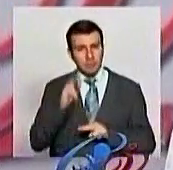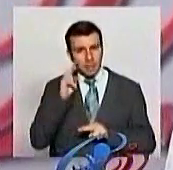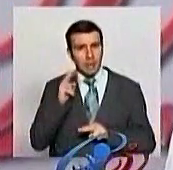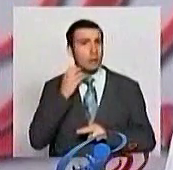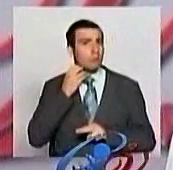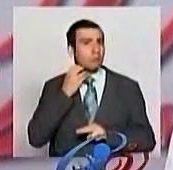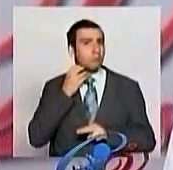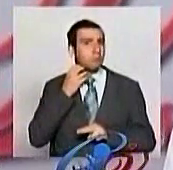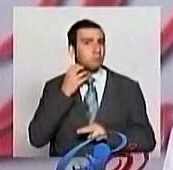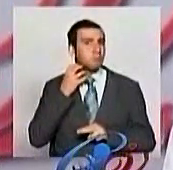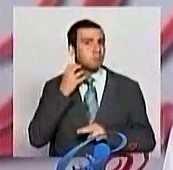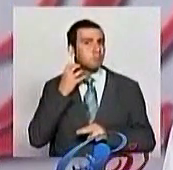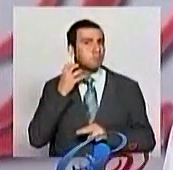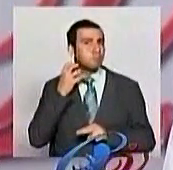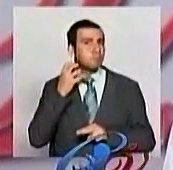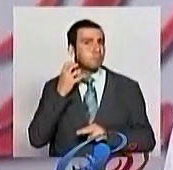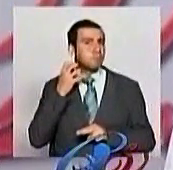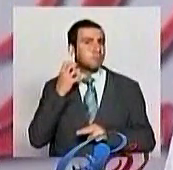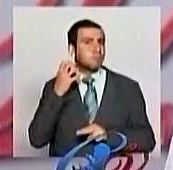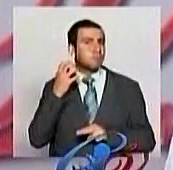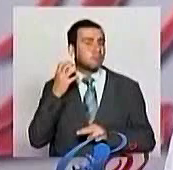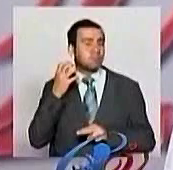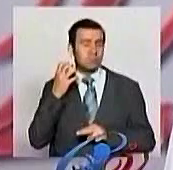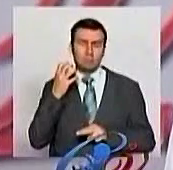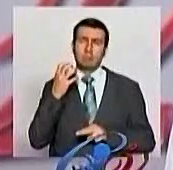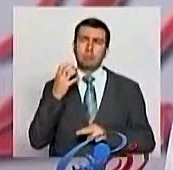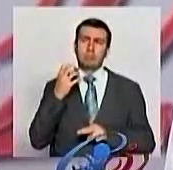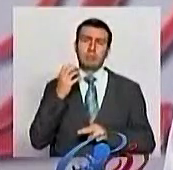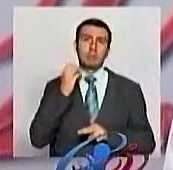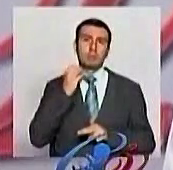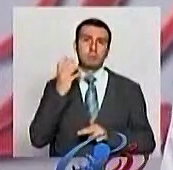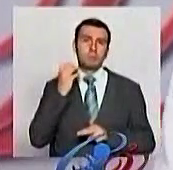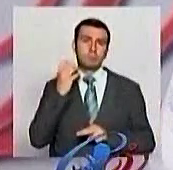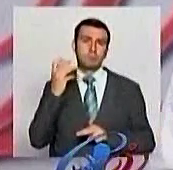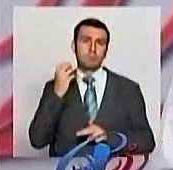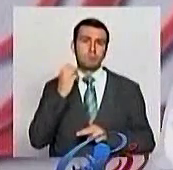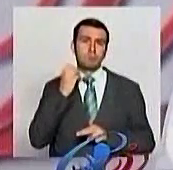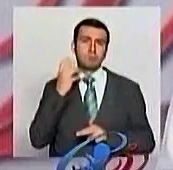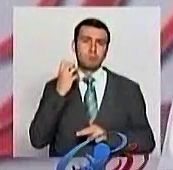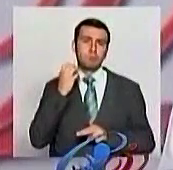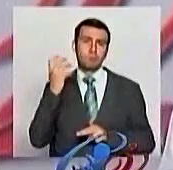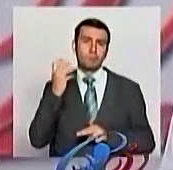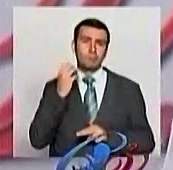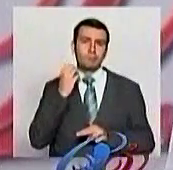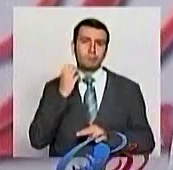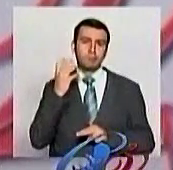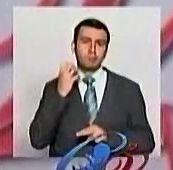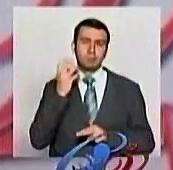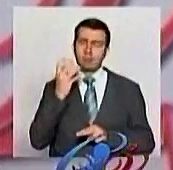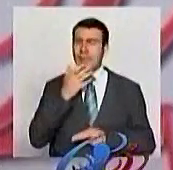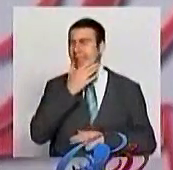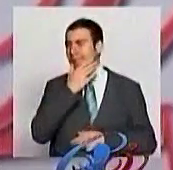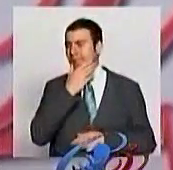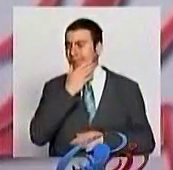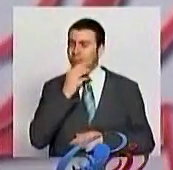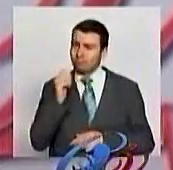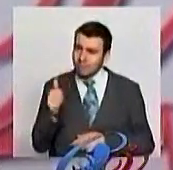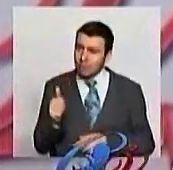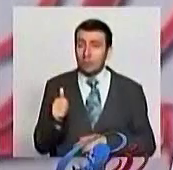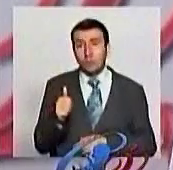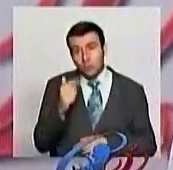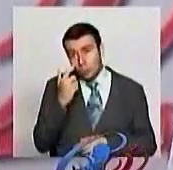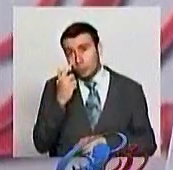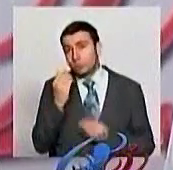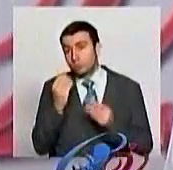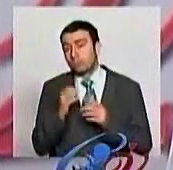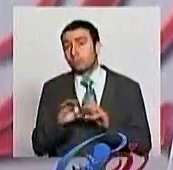carótida, ¿cierto? Engruesada y además palpitando, ¿cierto? Entonces, por ejemplo, en esa paciente es súper importante,